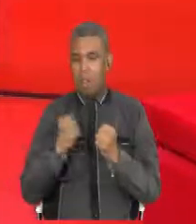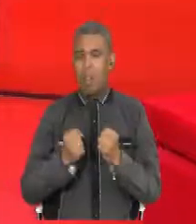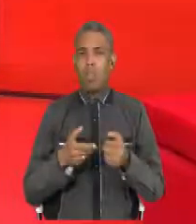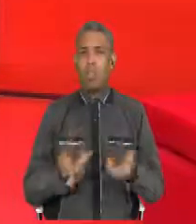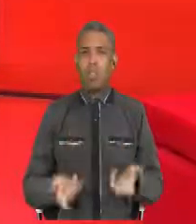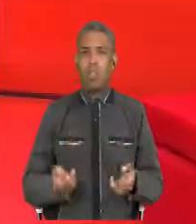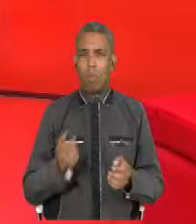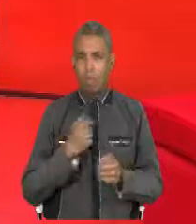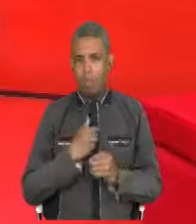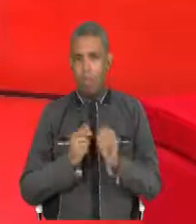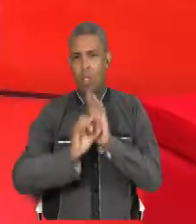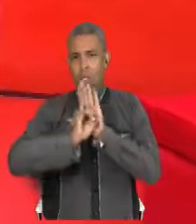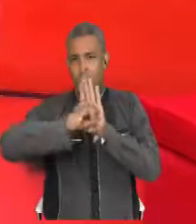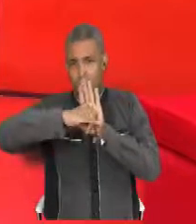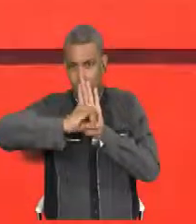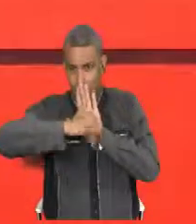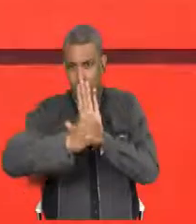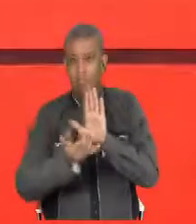redes sociales.